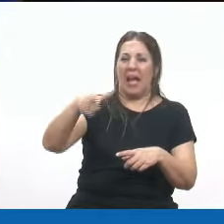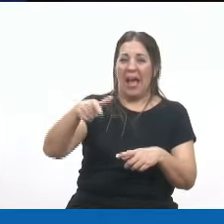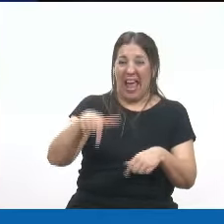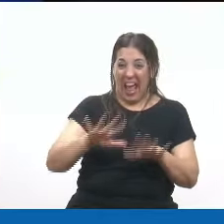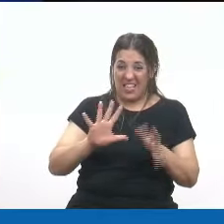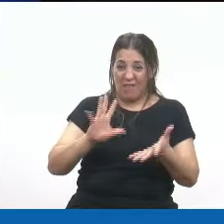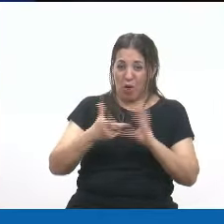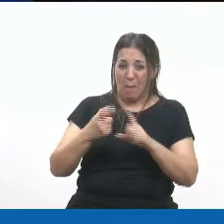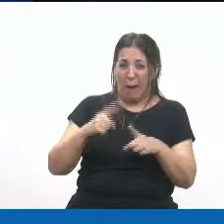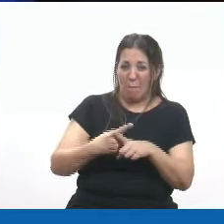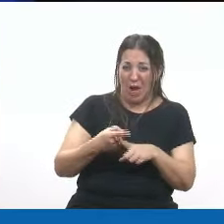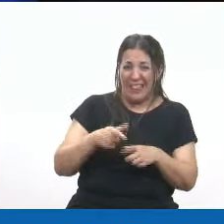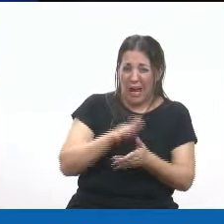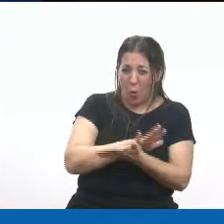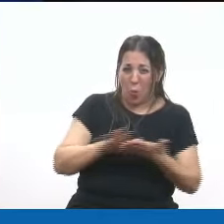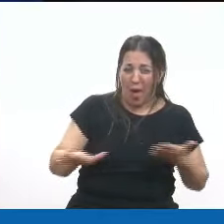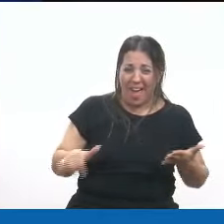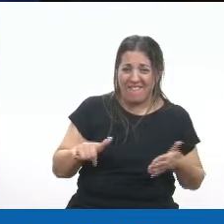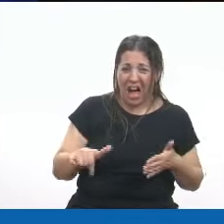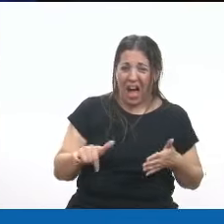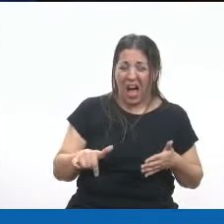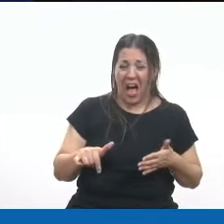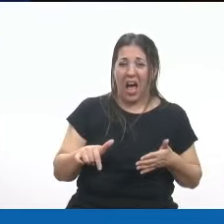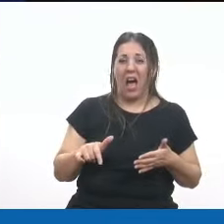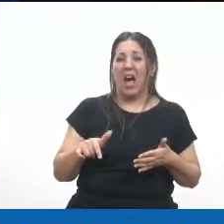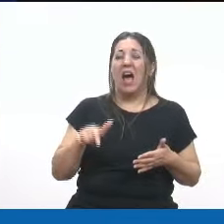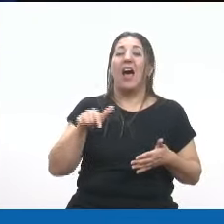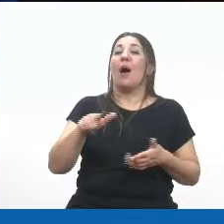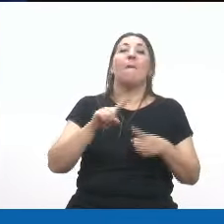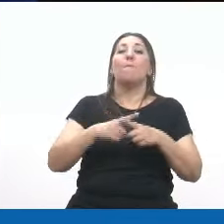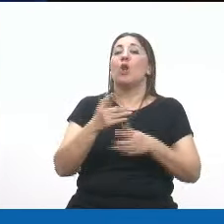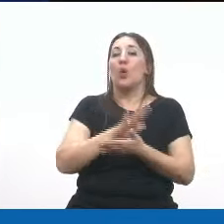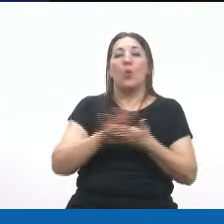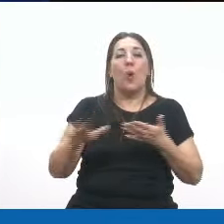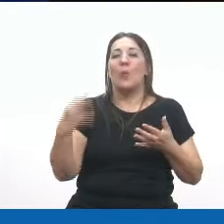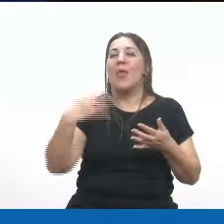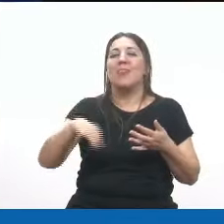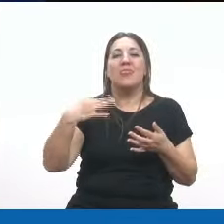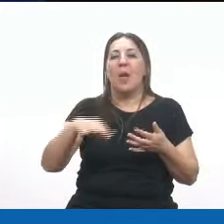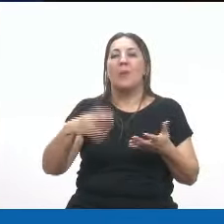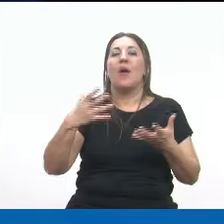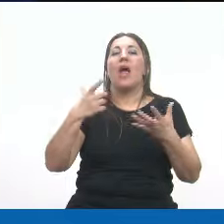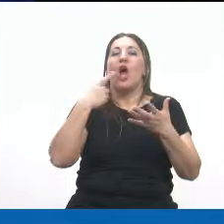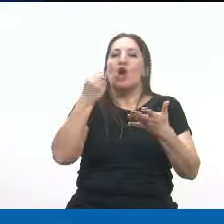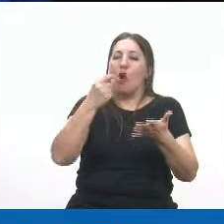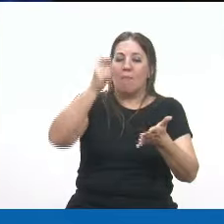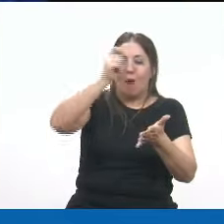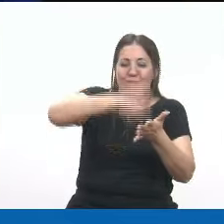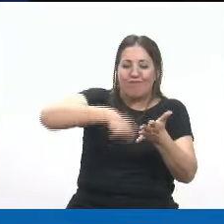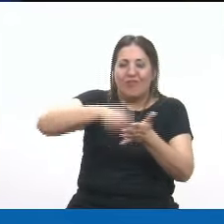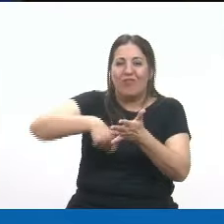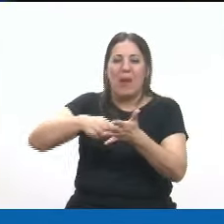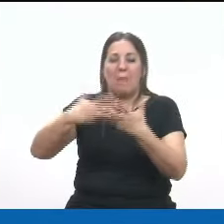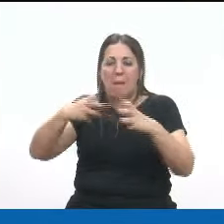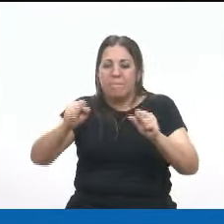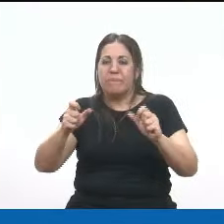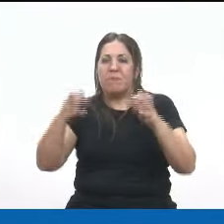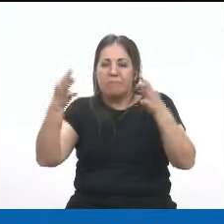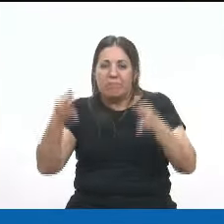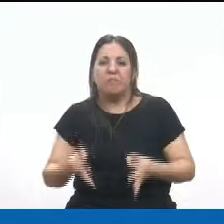nueva la política nueva es encontrar los dictámenes de la firma con efectivo con